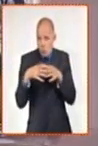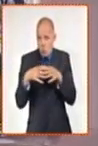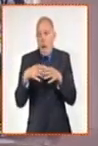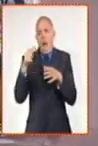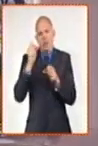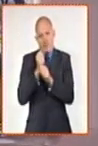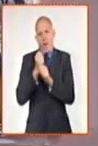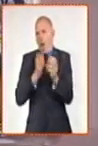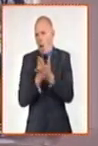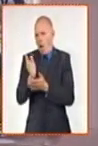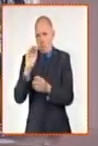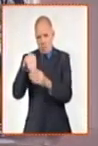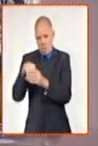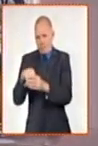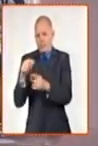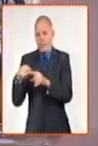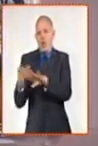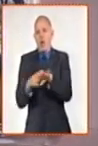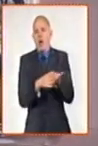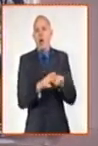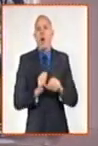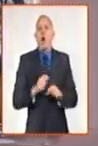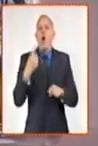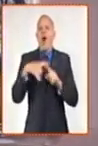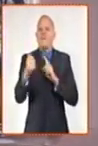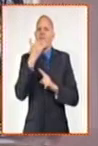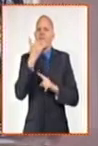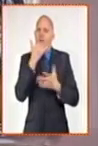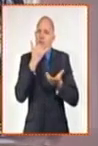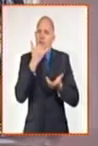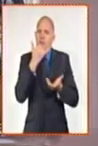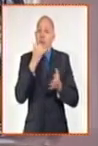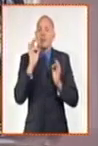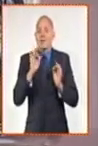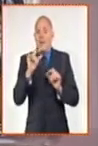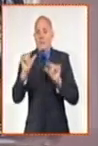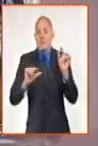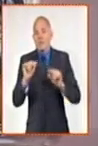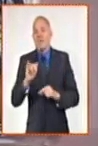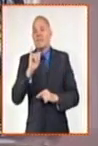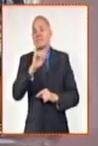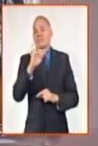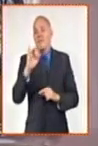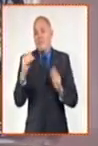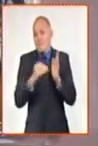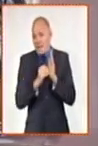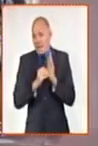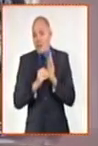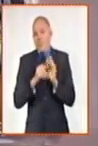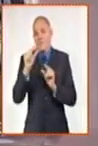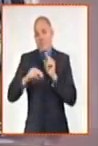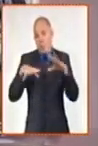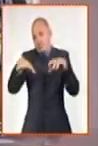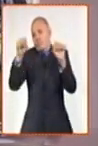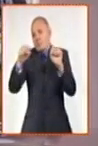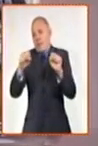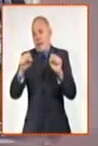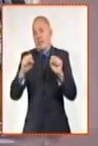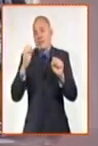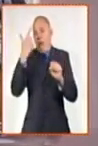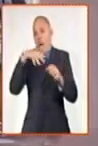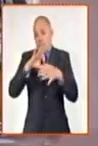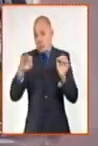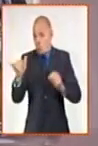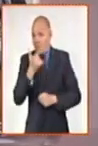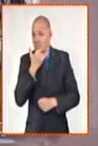estos momentos en la provincia, y tenemos afectados 67.721 consumidores en Artemisa, también